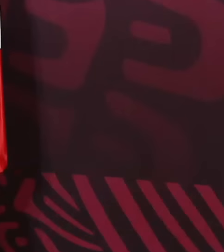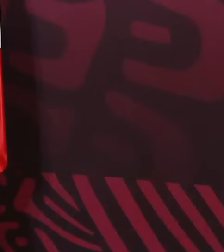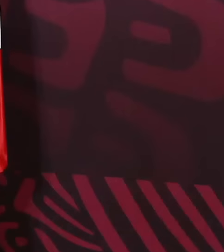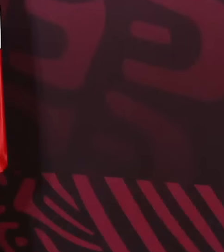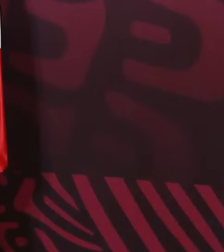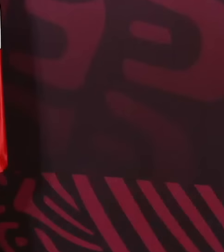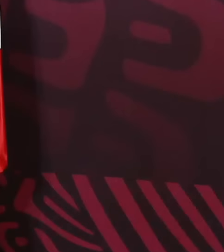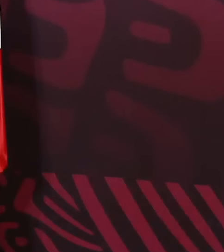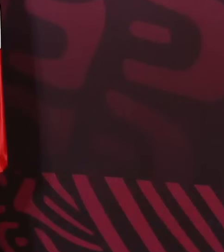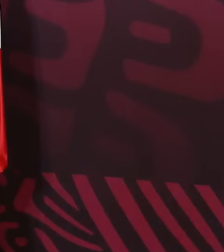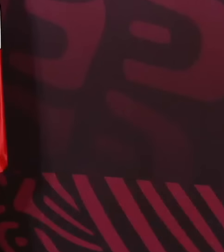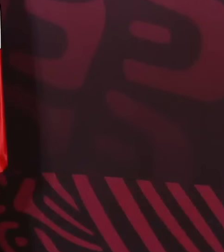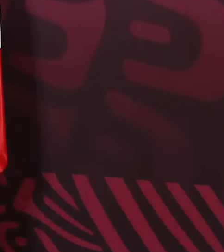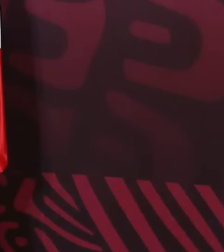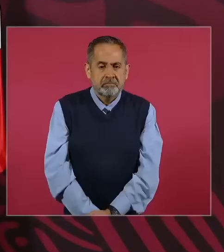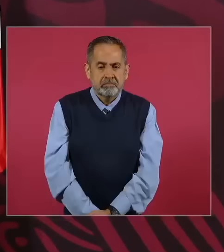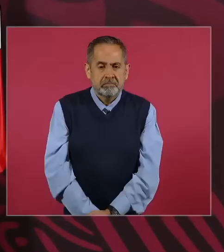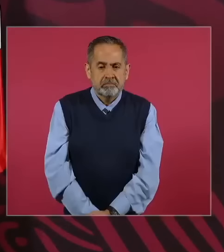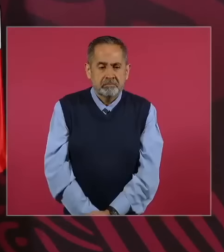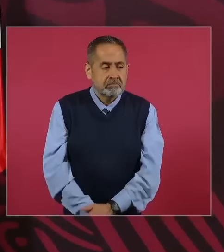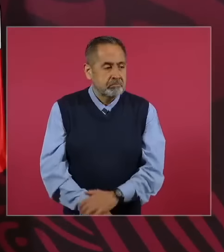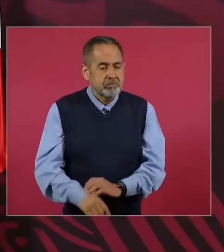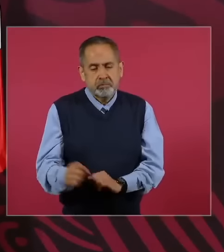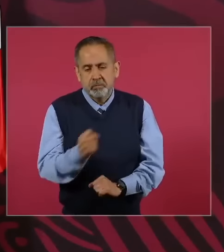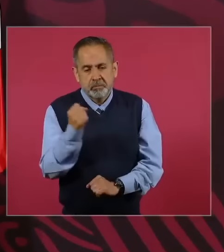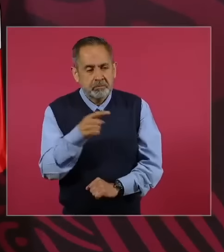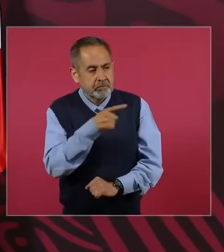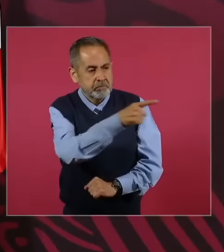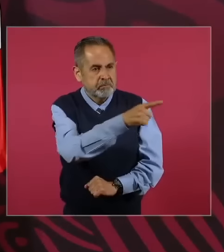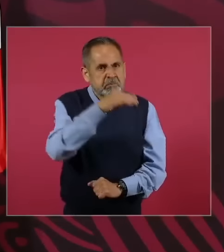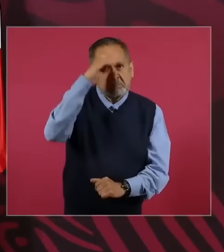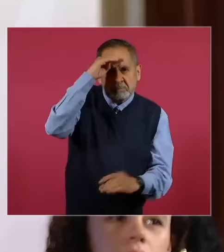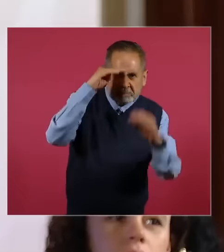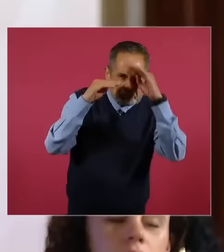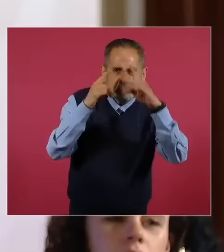Afortunadamente, no les han resultado sus pronósticos.